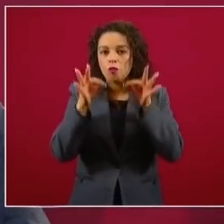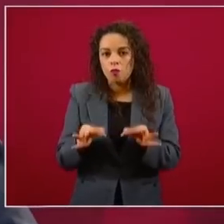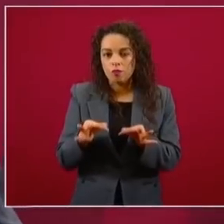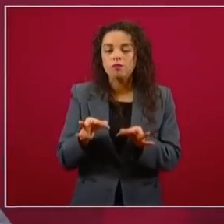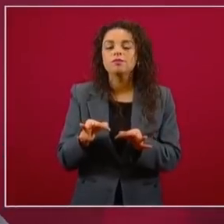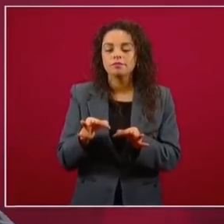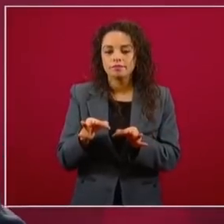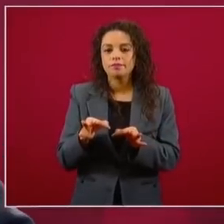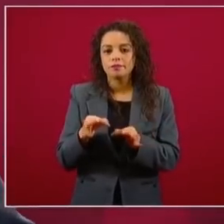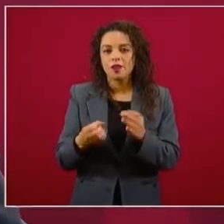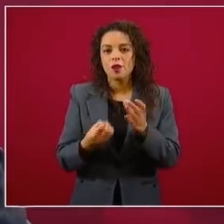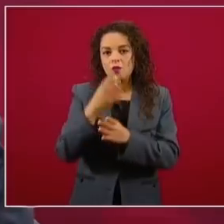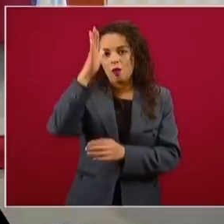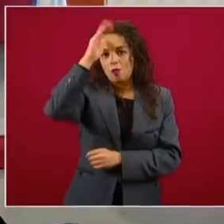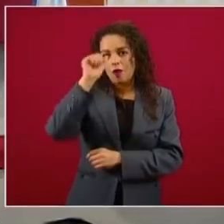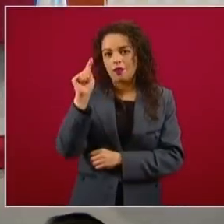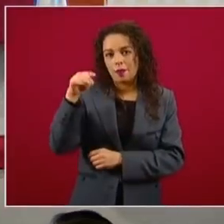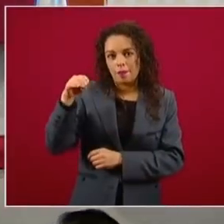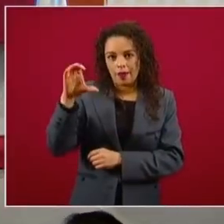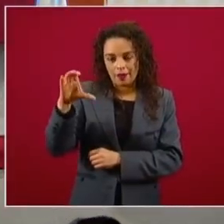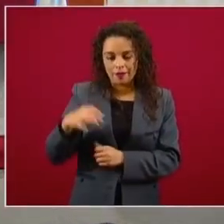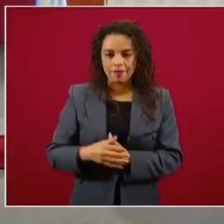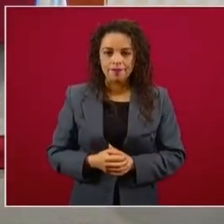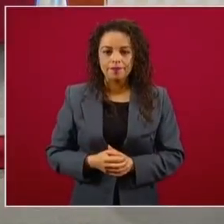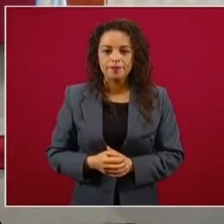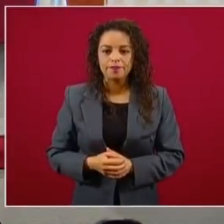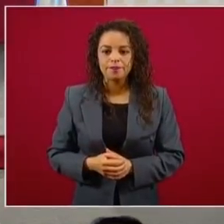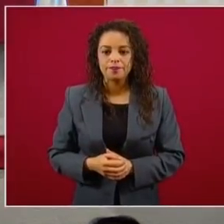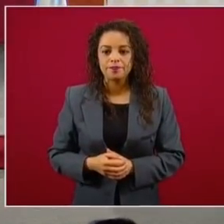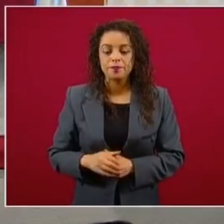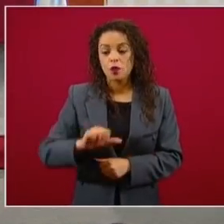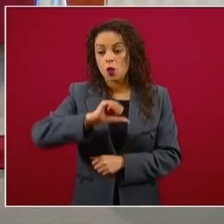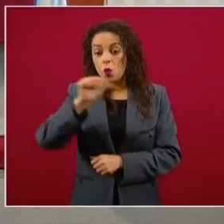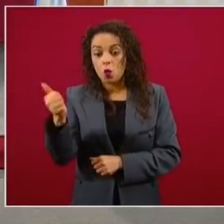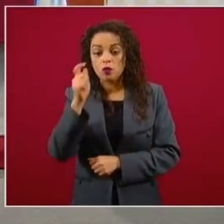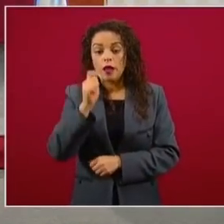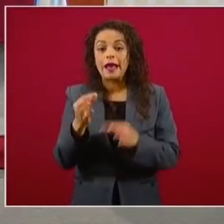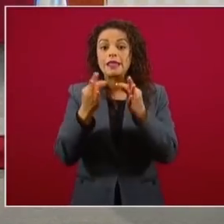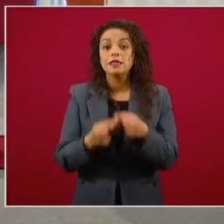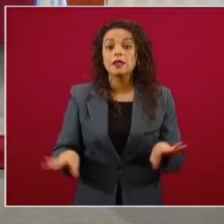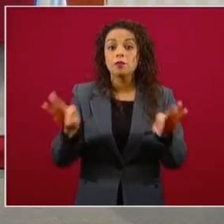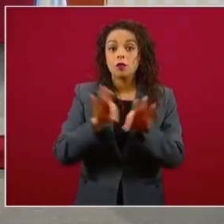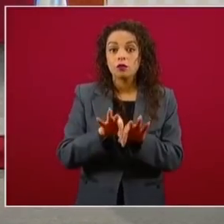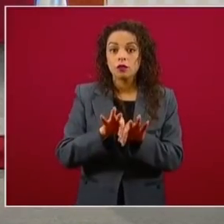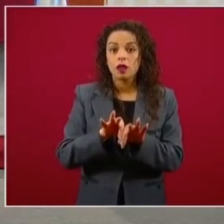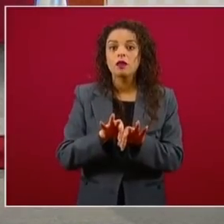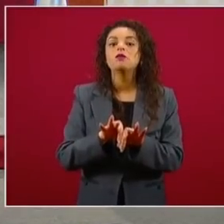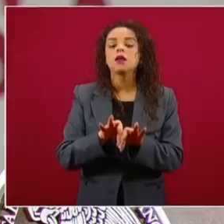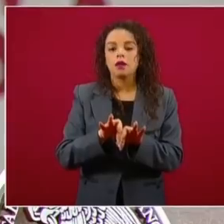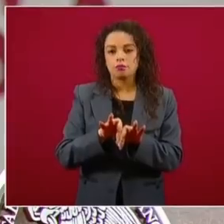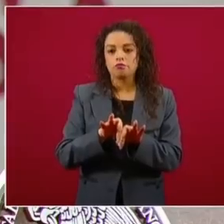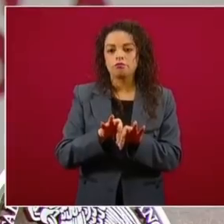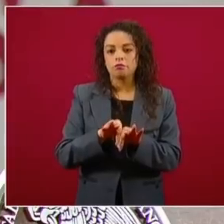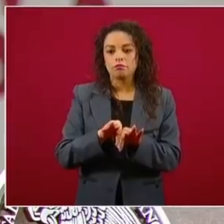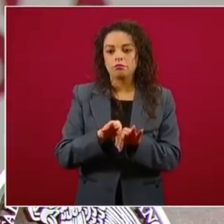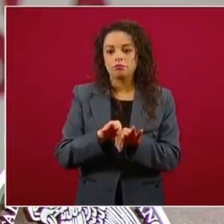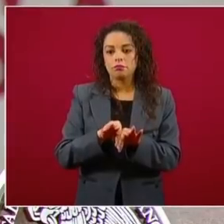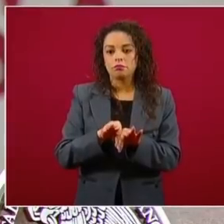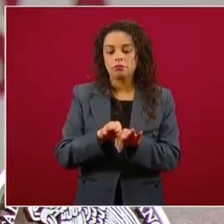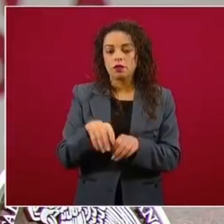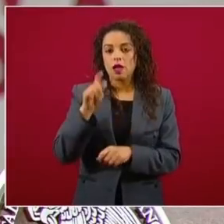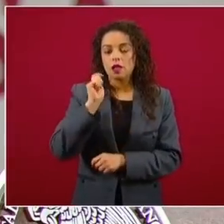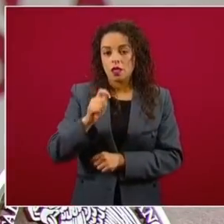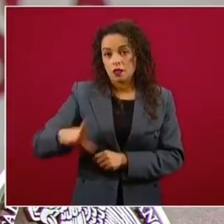de libre comercio que tenemos. Y el otro elemento importante es la inversión, tanto la pública, donde hay un